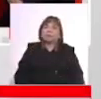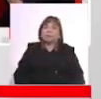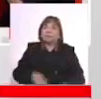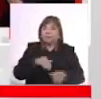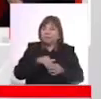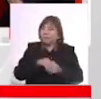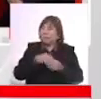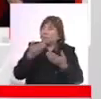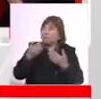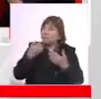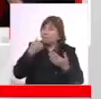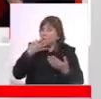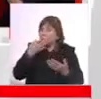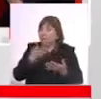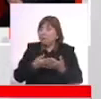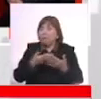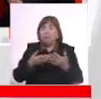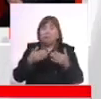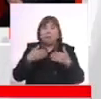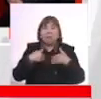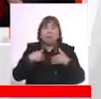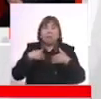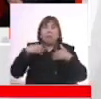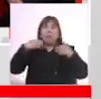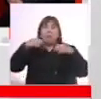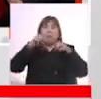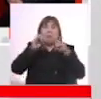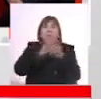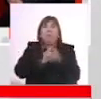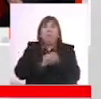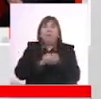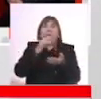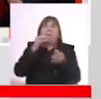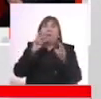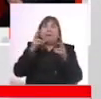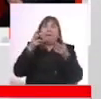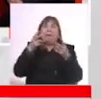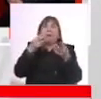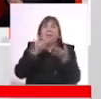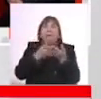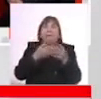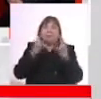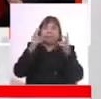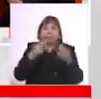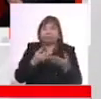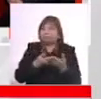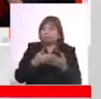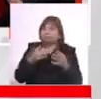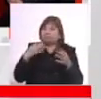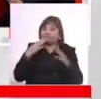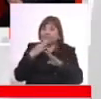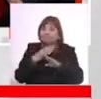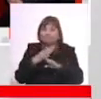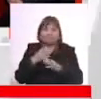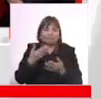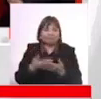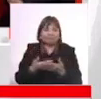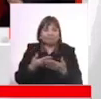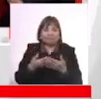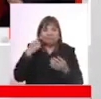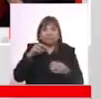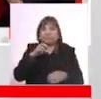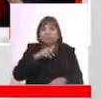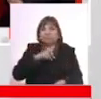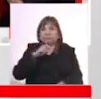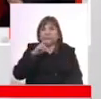Voy a oralizar, si me permite, señor presidente, el siguiente texto. Intervención para el proyecto de ley